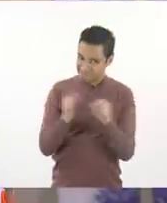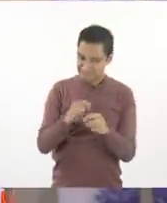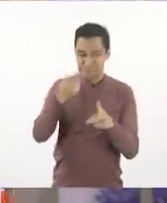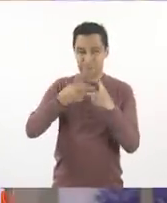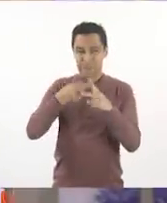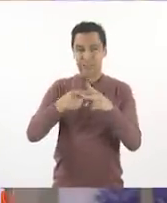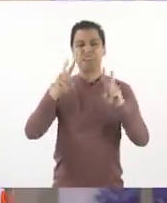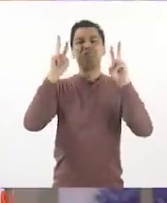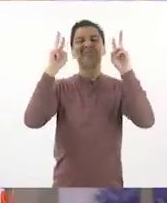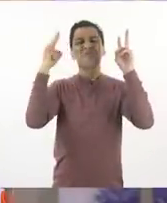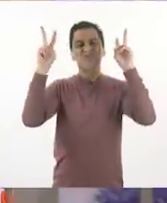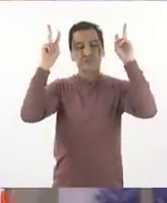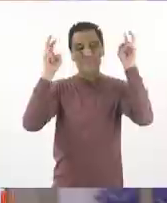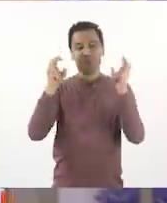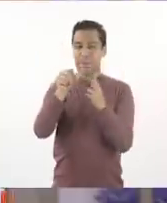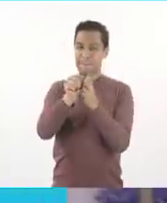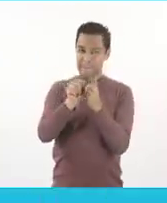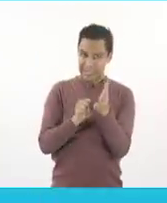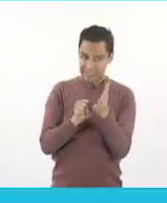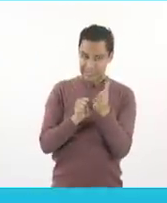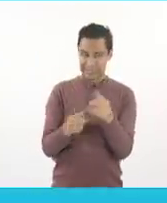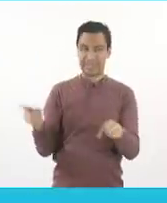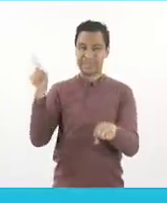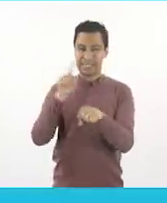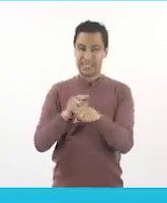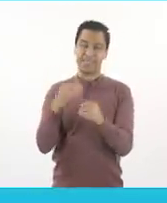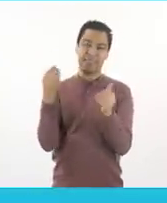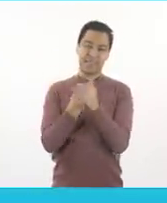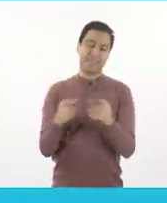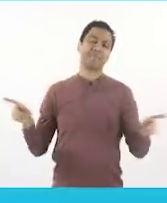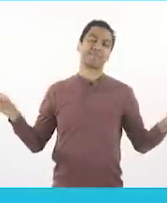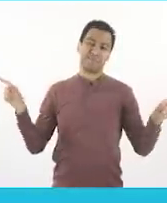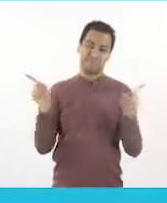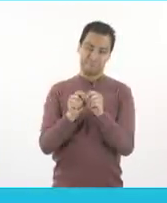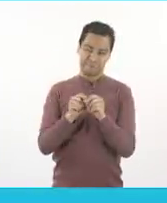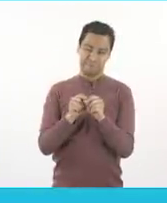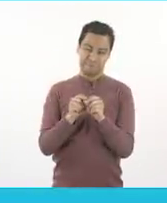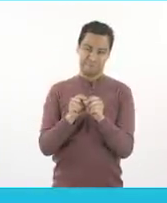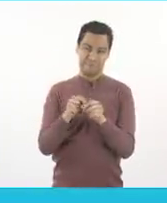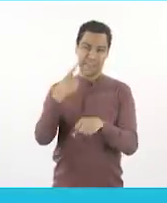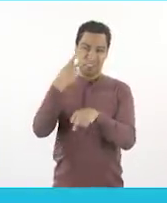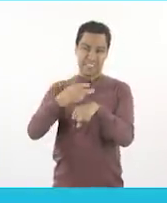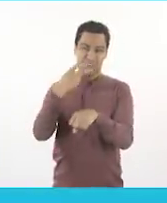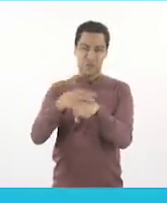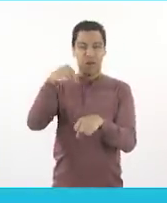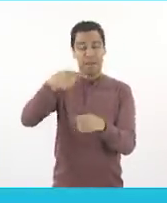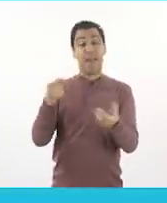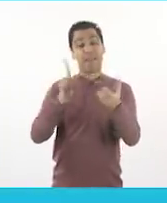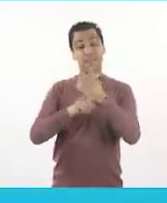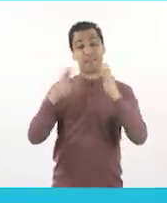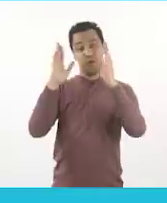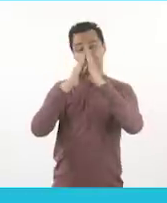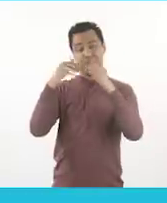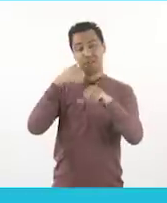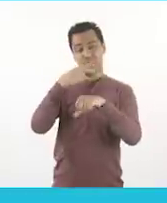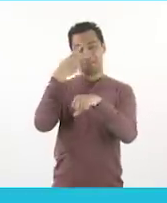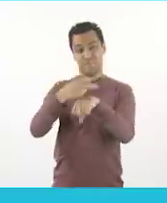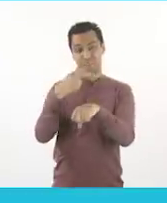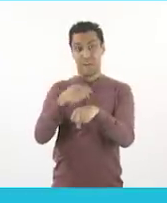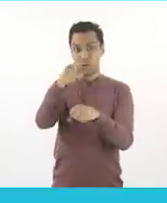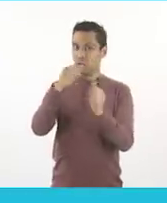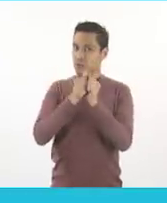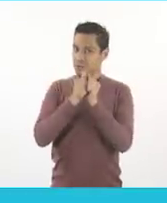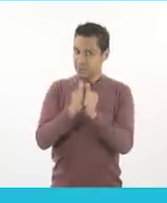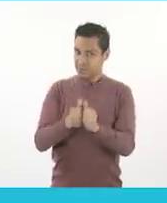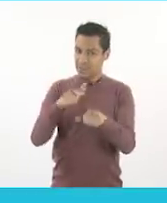que se llamó Días y Meses. Con esto finalizamos las clases de segundo grado del día de hoy en Aprende en Casa 2. No te despegues,